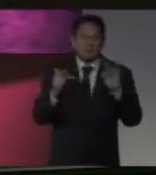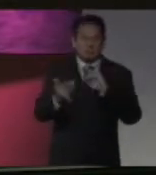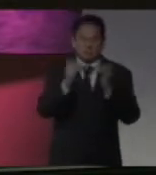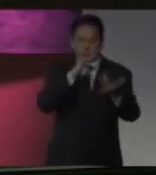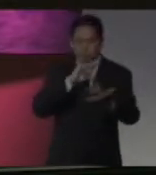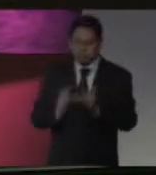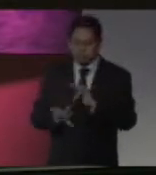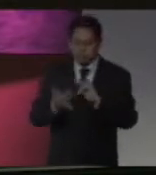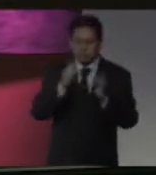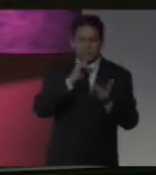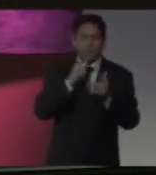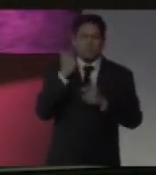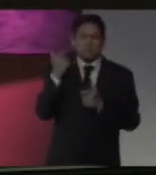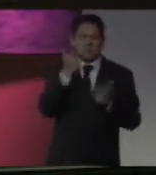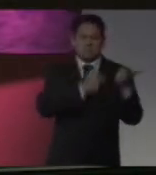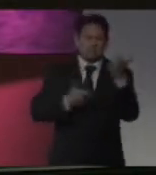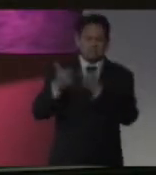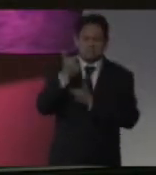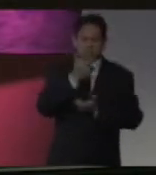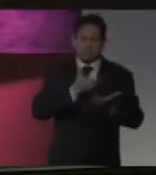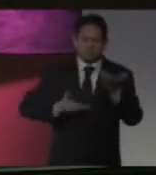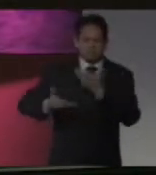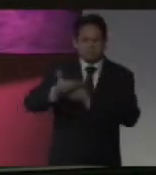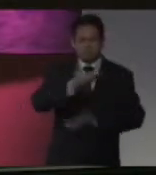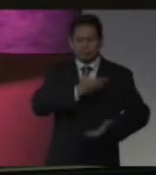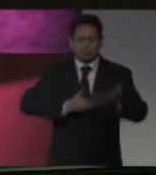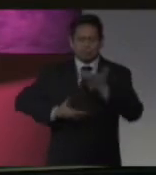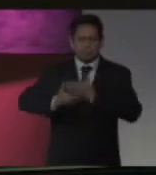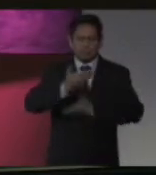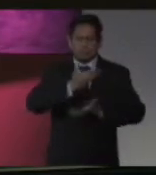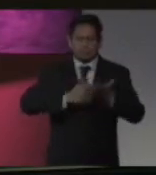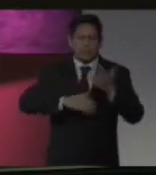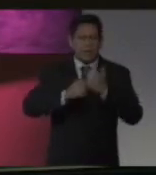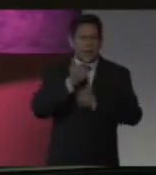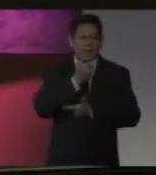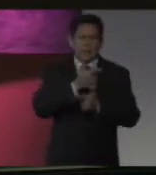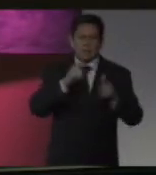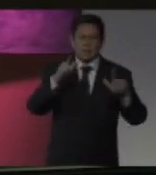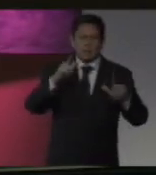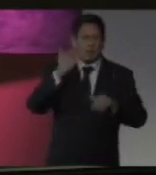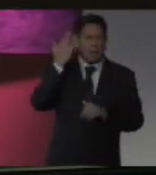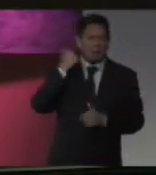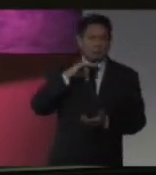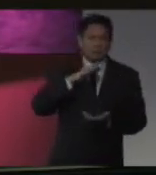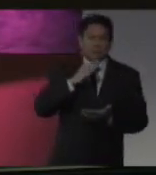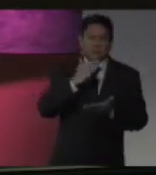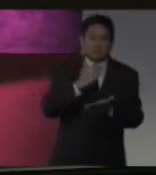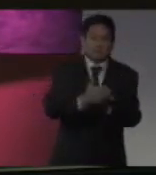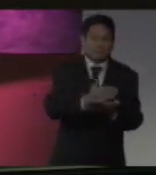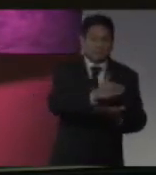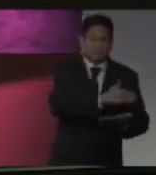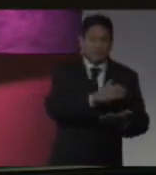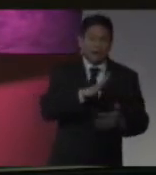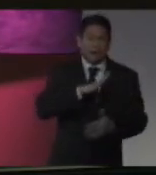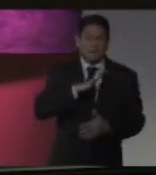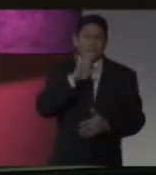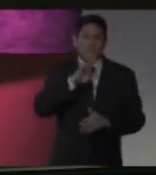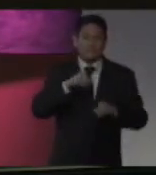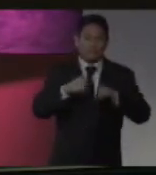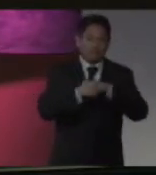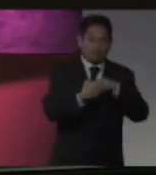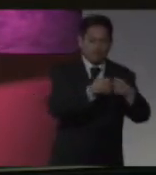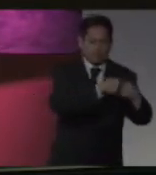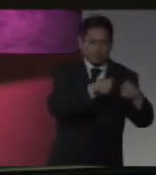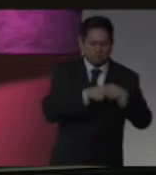forma permanente, y con esa desterritorialización y financiarización, el capital permanentemente